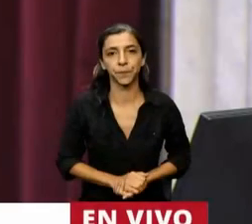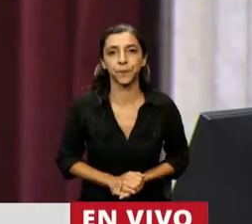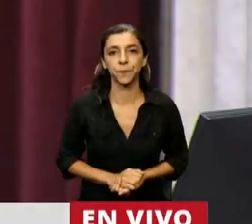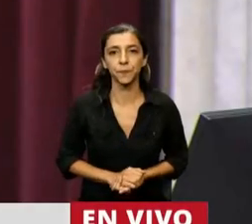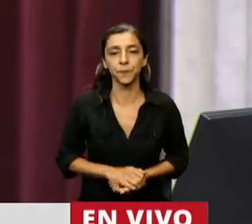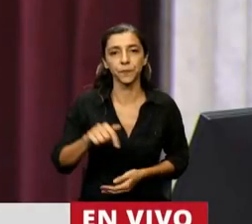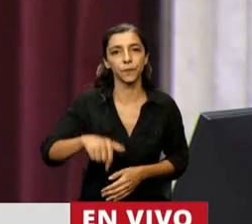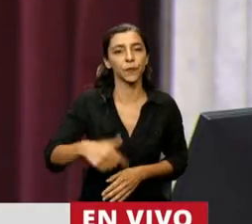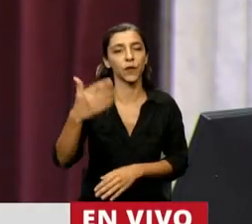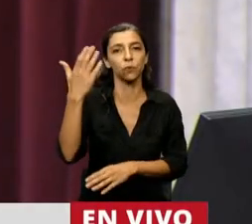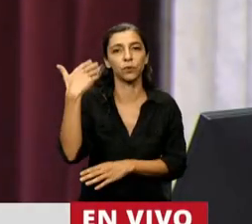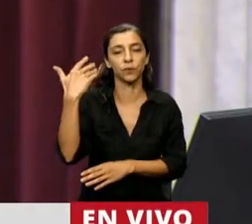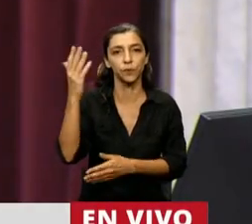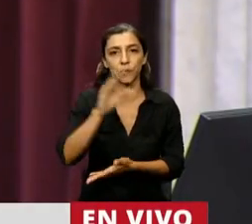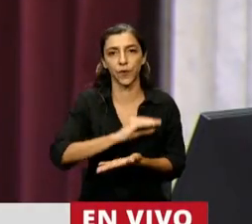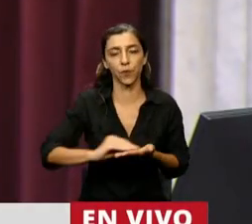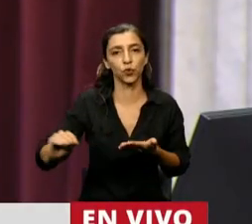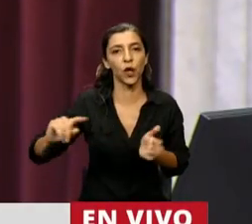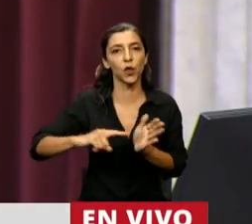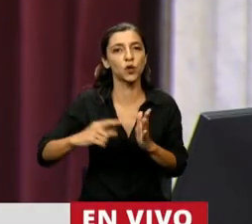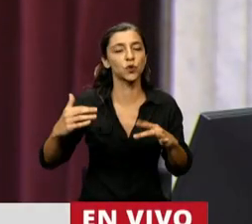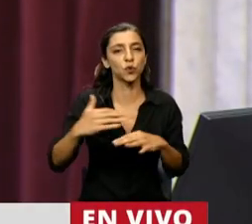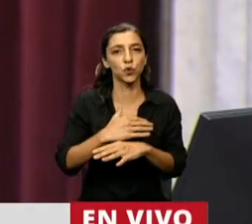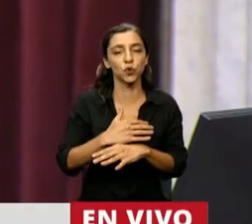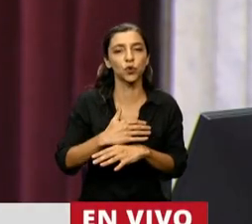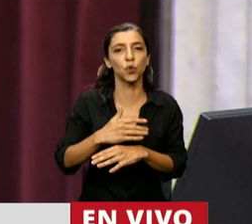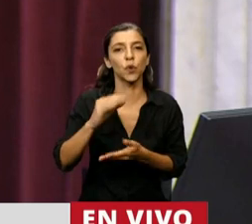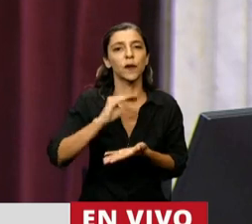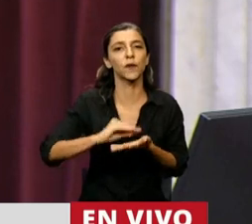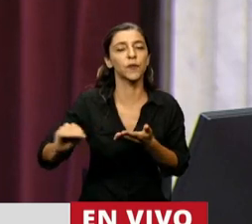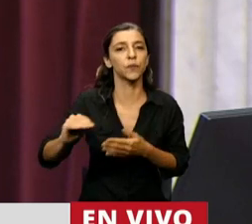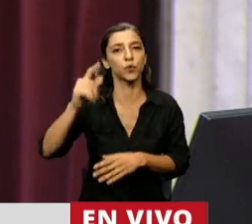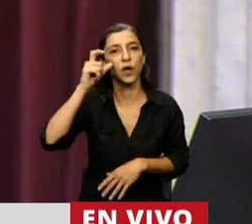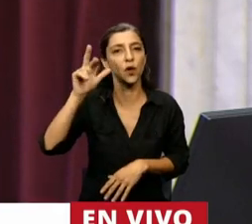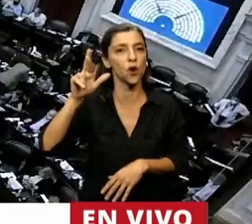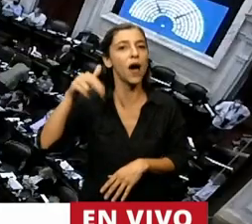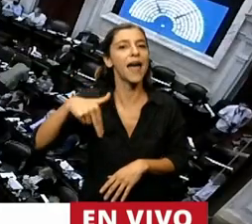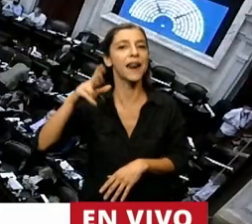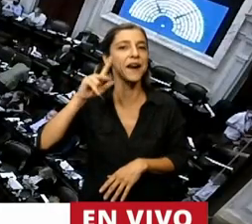tiene la palabra el diputado por la ciudad de buenos aires jorge enríquez